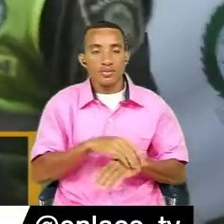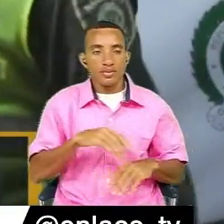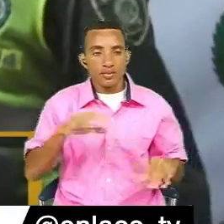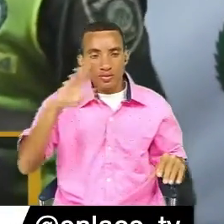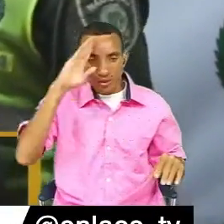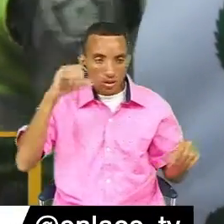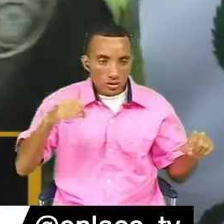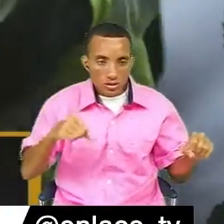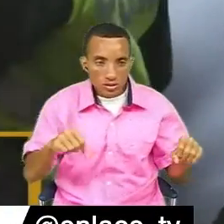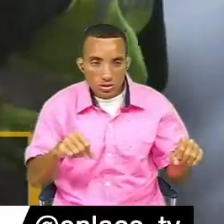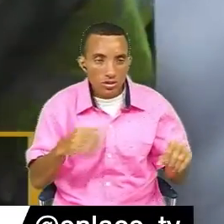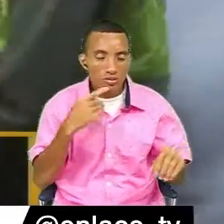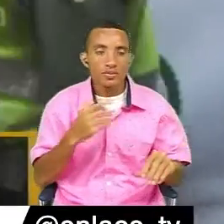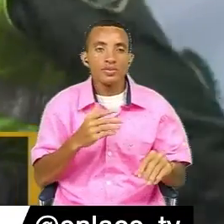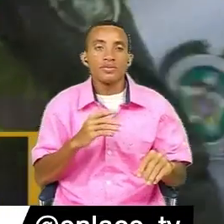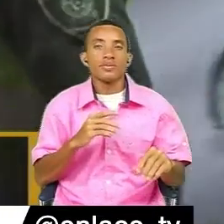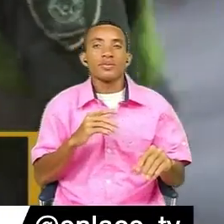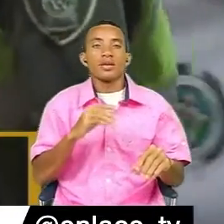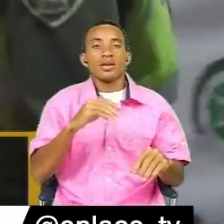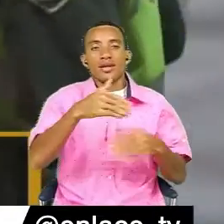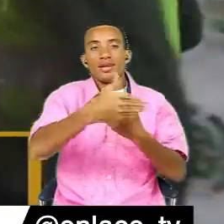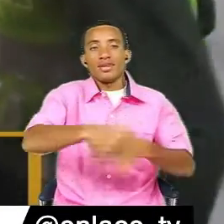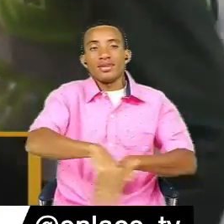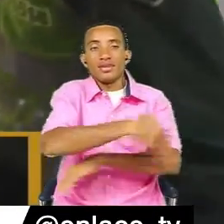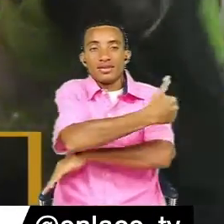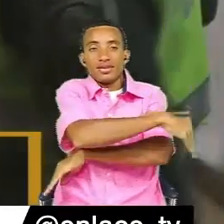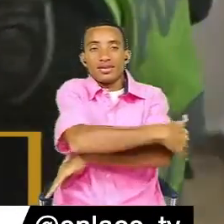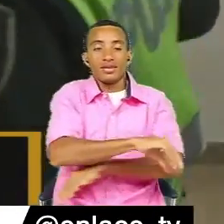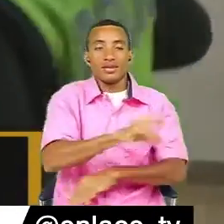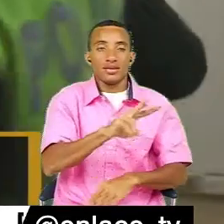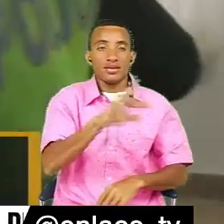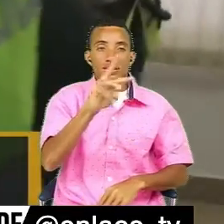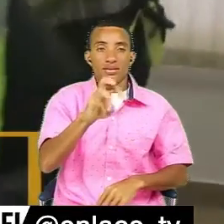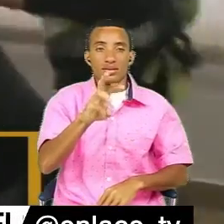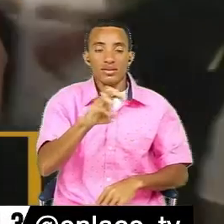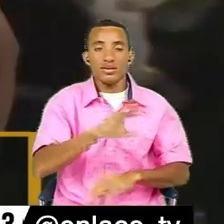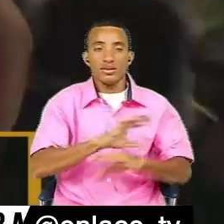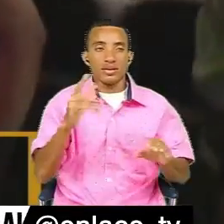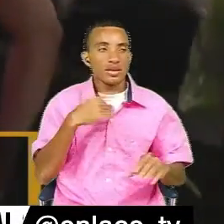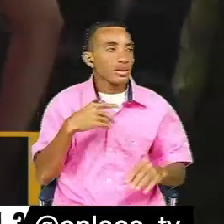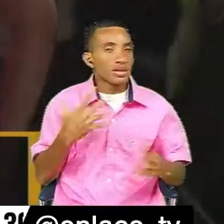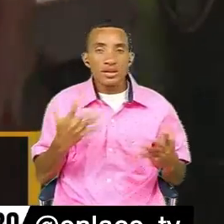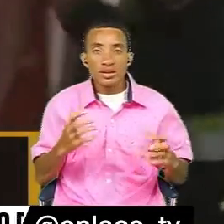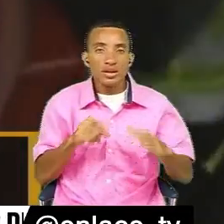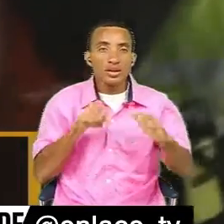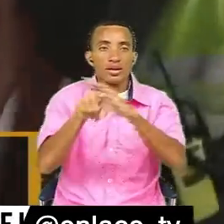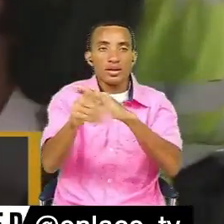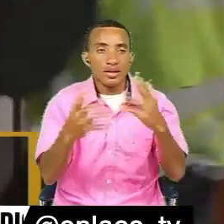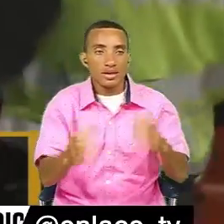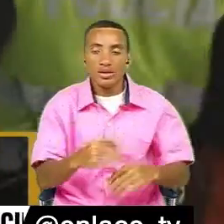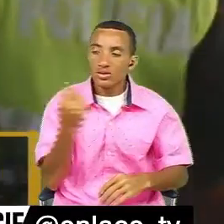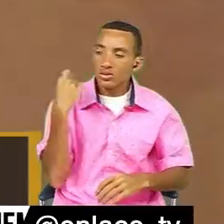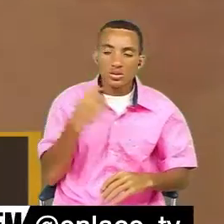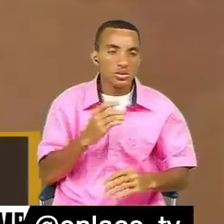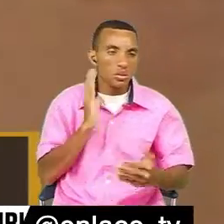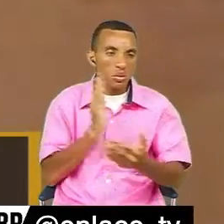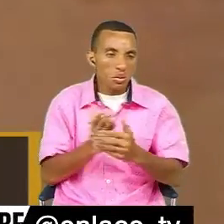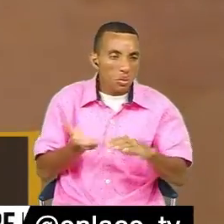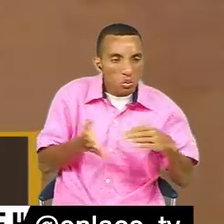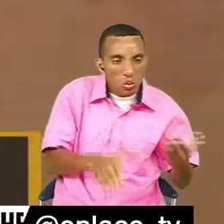con su detención en la carrera 28, cuando, según las autoridades, el hombre pretendía huir minutos después de haber cometido el crimen.